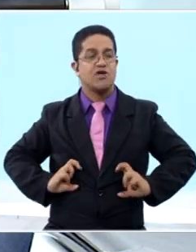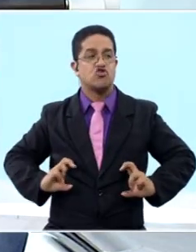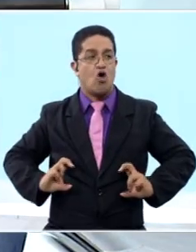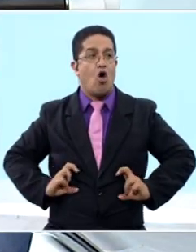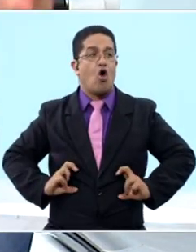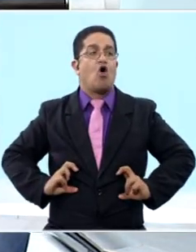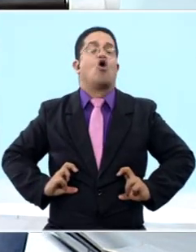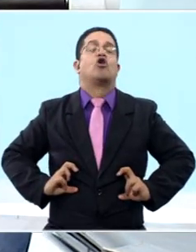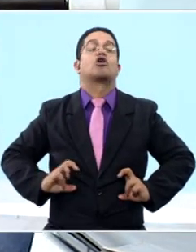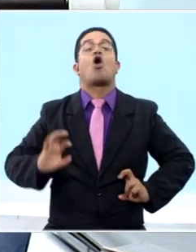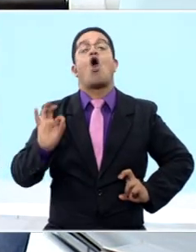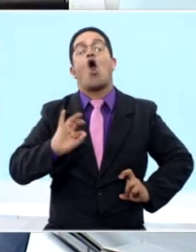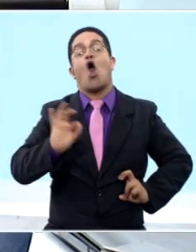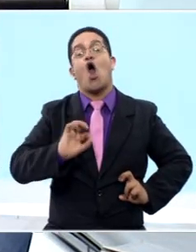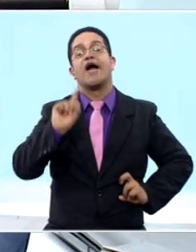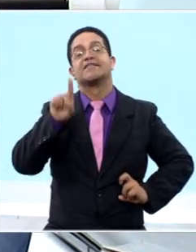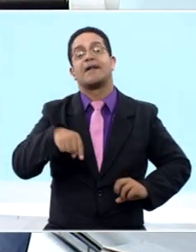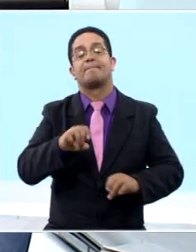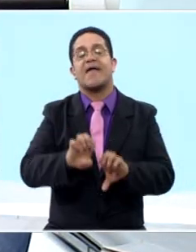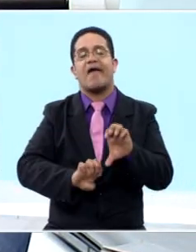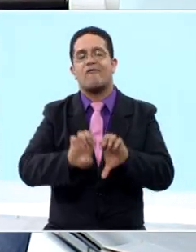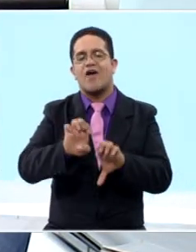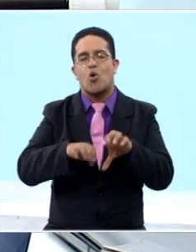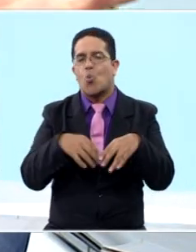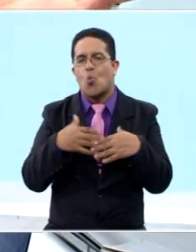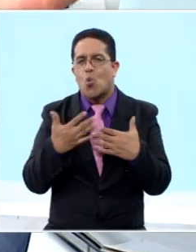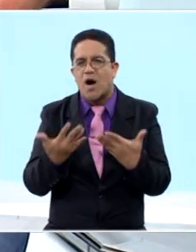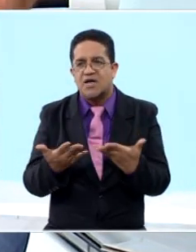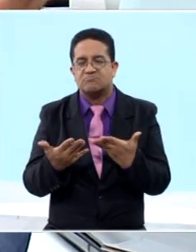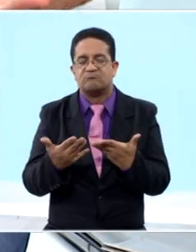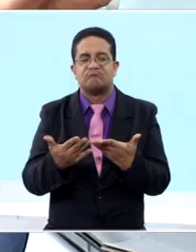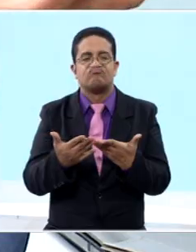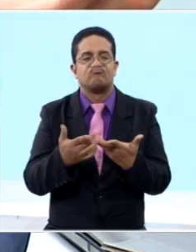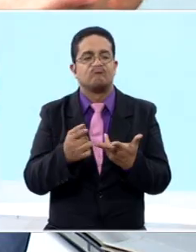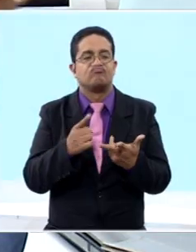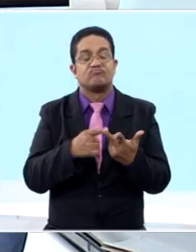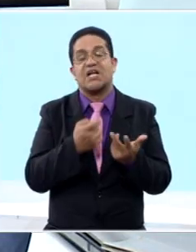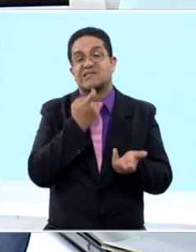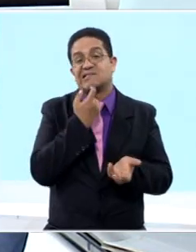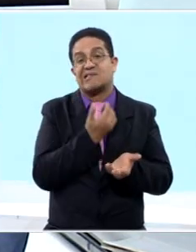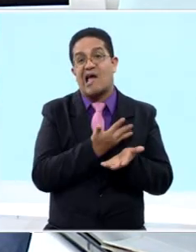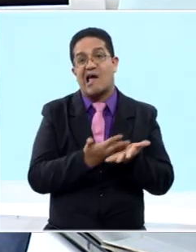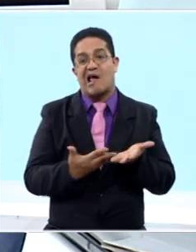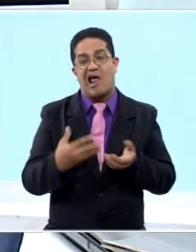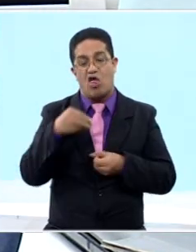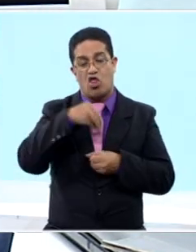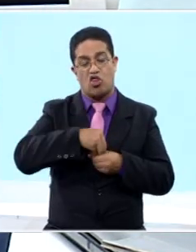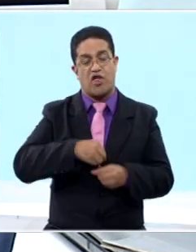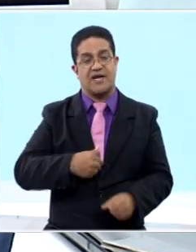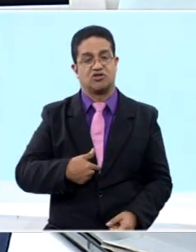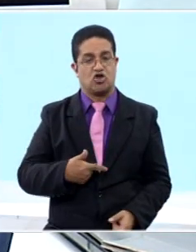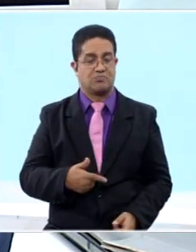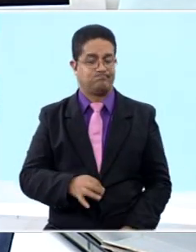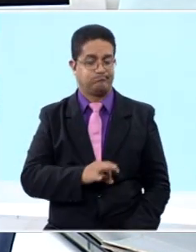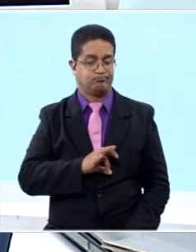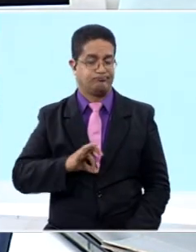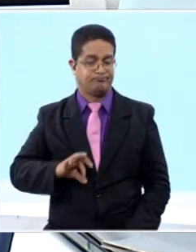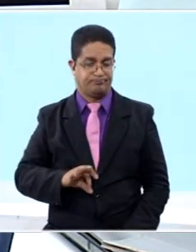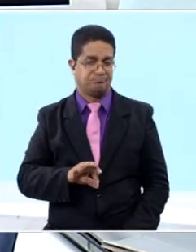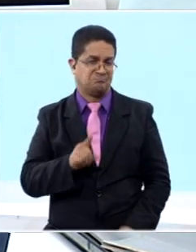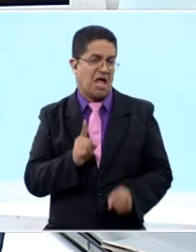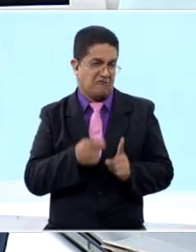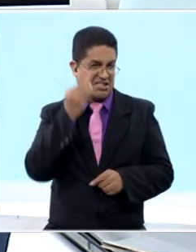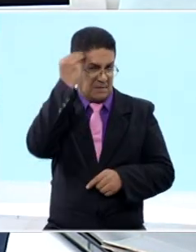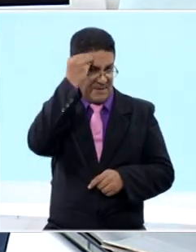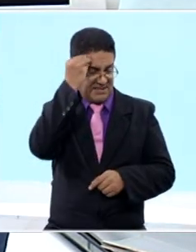del riñón, pero también la podemos evaluar, por ejemplo, para hacer evaluación de sangrado gastrointestinal, por ejemplo. A veces hay sospecha de un